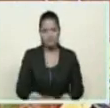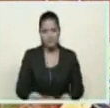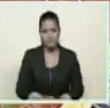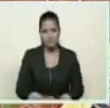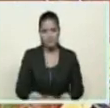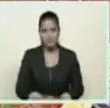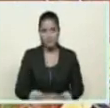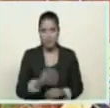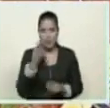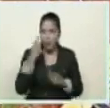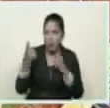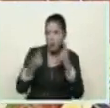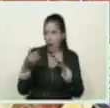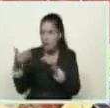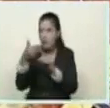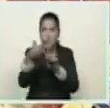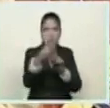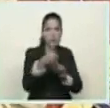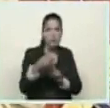perseguidos